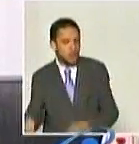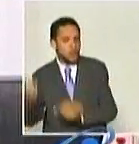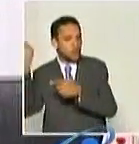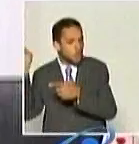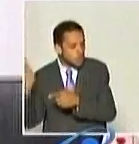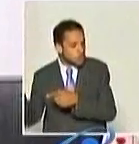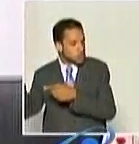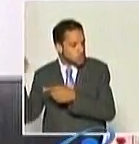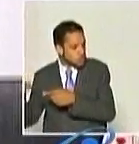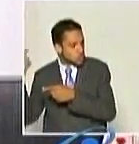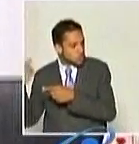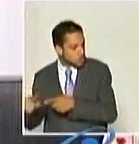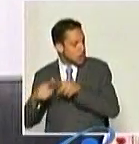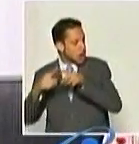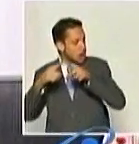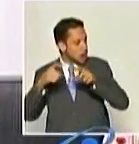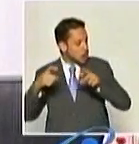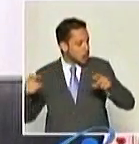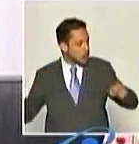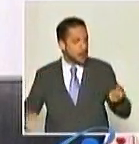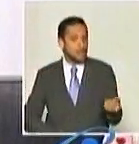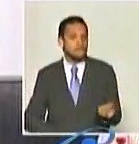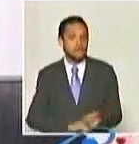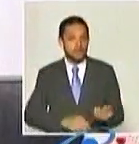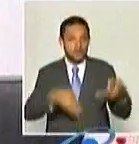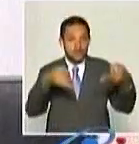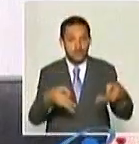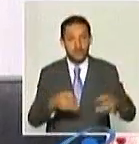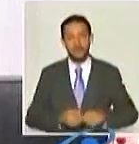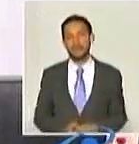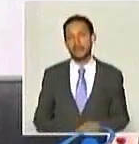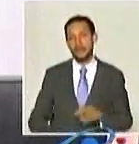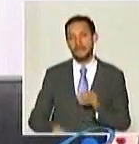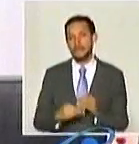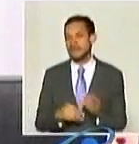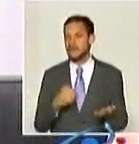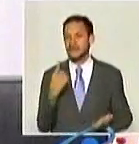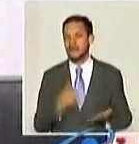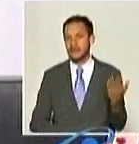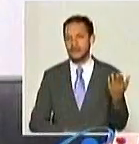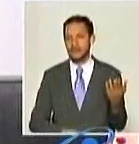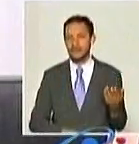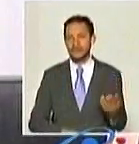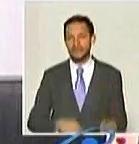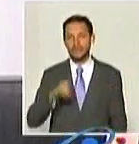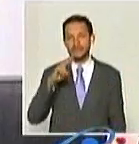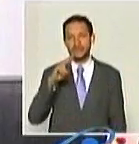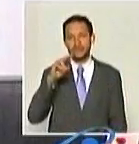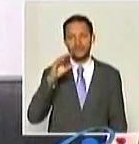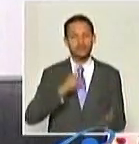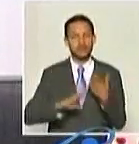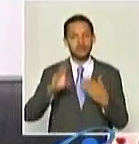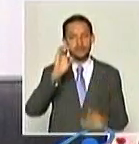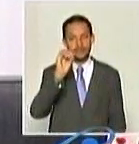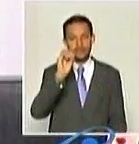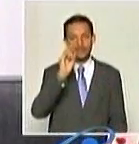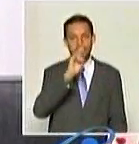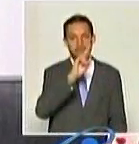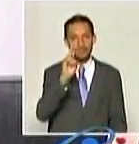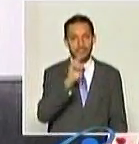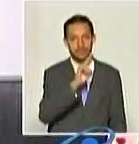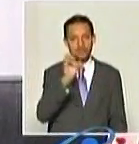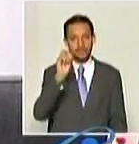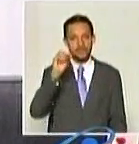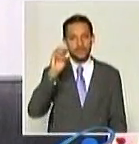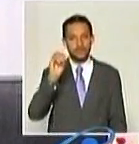de ese abanico de posibilidades está la ozonoterapia. La ozonoterapia es una